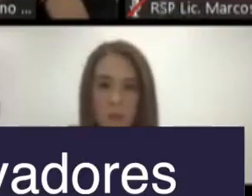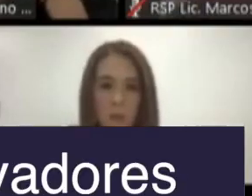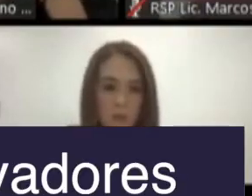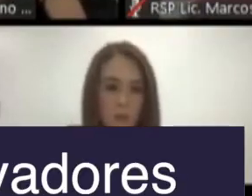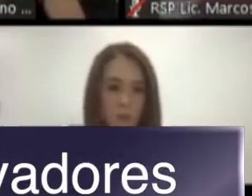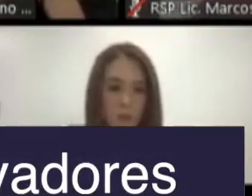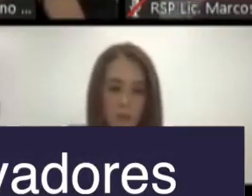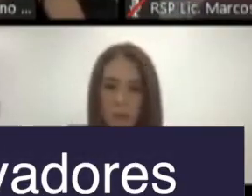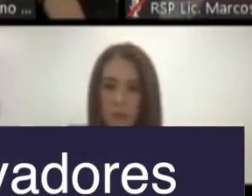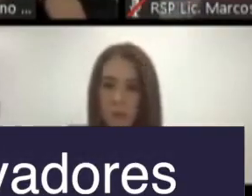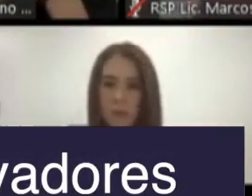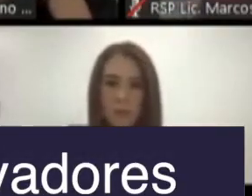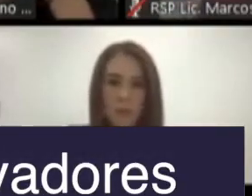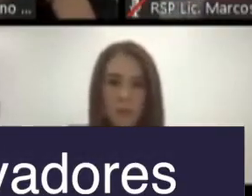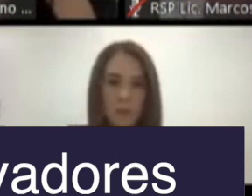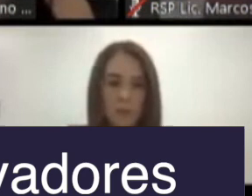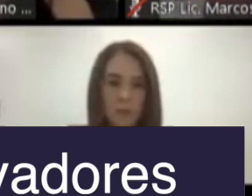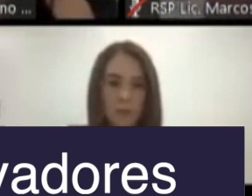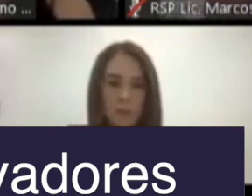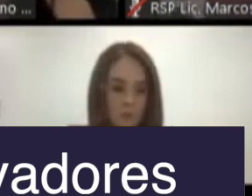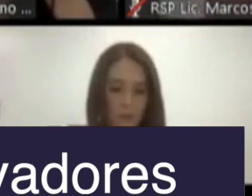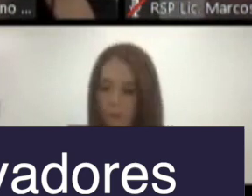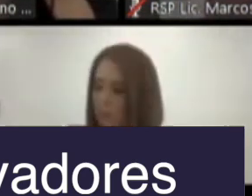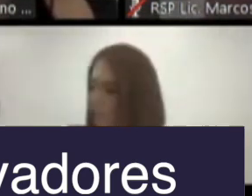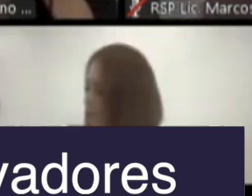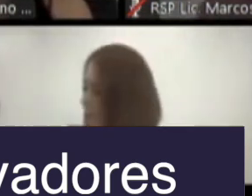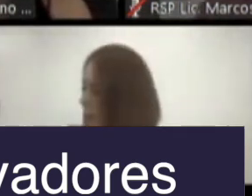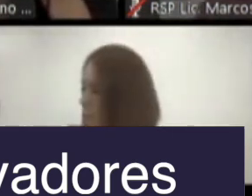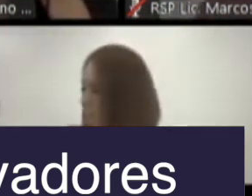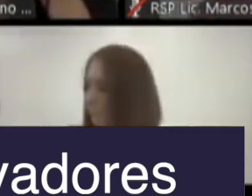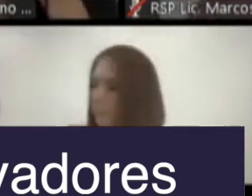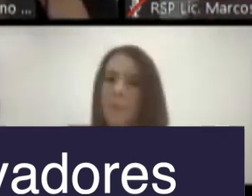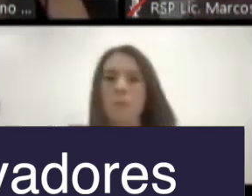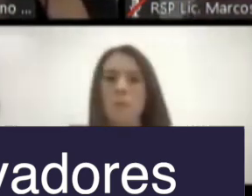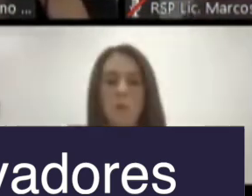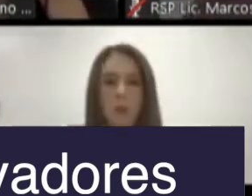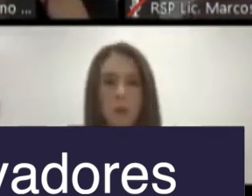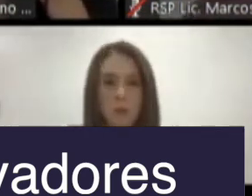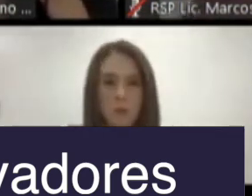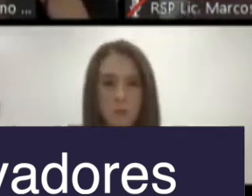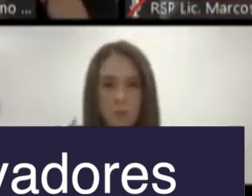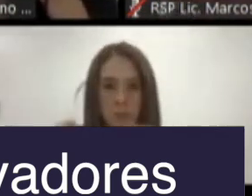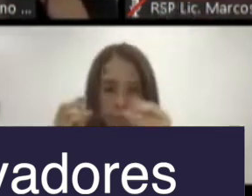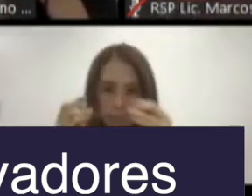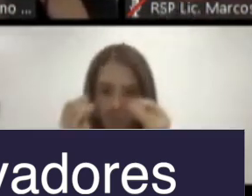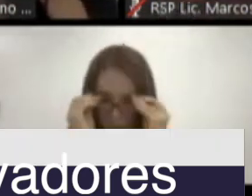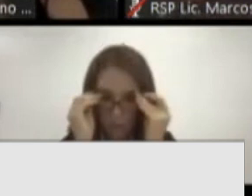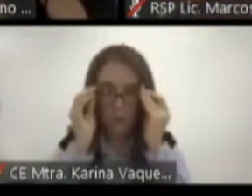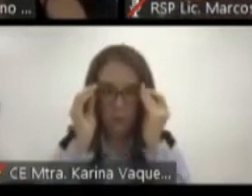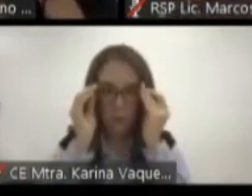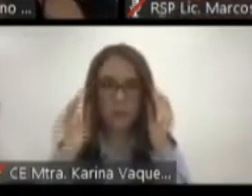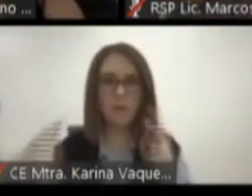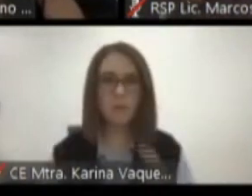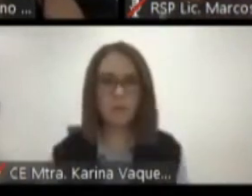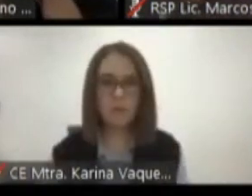6 de junio tanto en el proceso local como en el federal el ine tiene ya abierta su convocatoria desde el pasado 7 de septiembre ya tiene